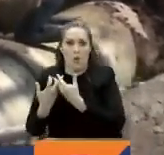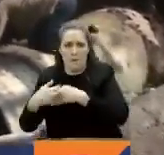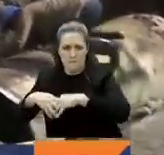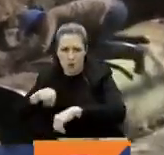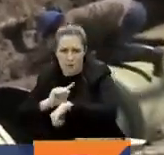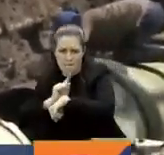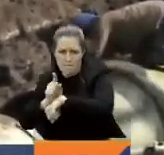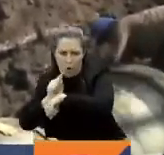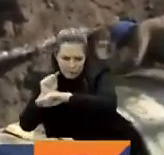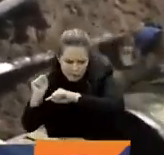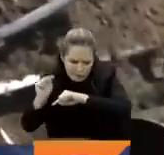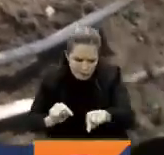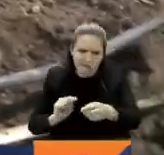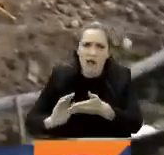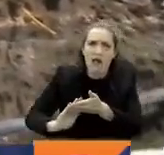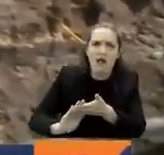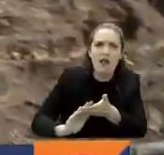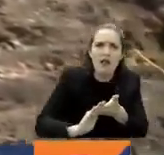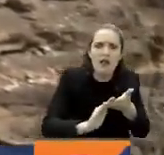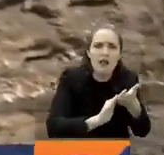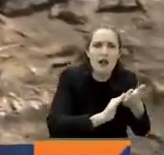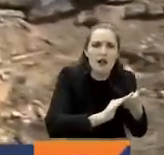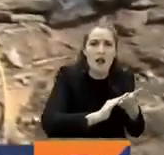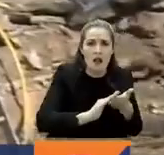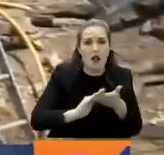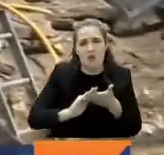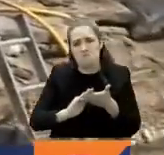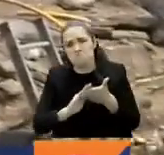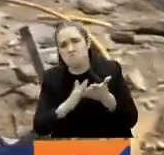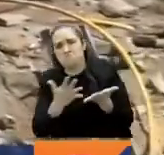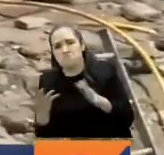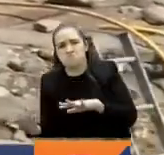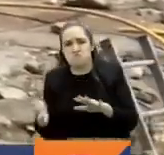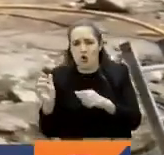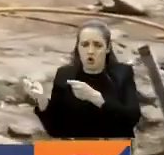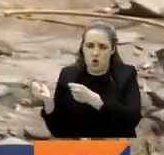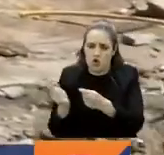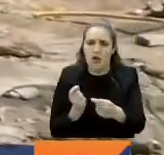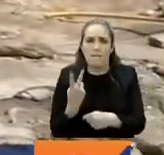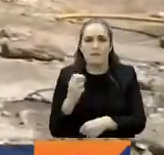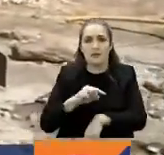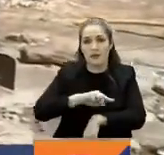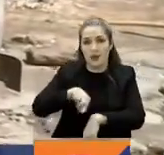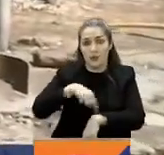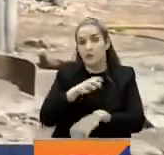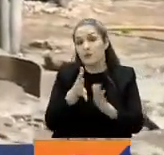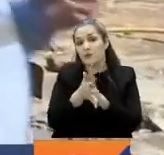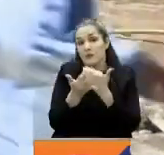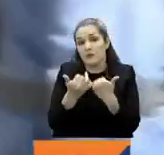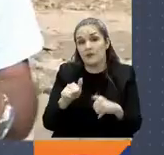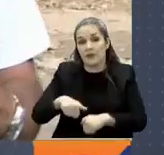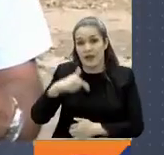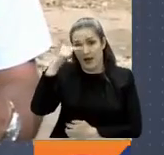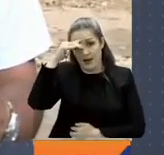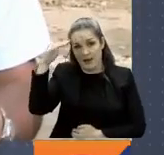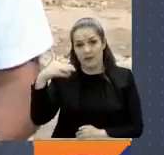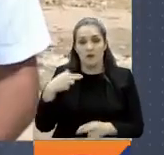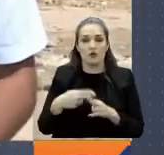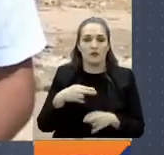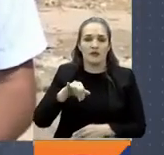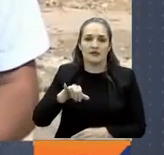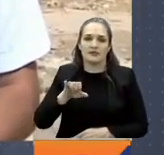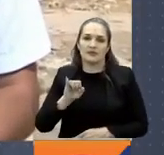a trabajar en las reparaciones que se espera duren unas 20 horas. Me despido con esta información desde la ciudad de Cartagena, Jayvan Camilo